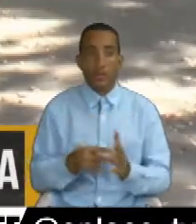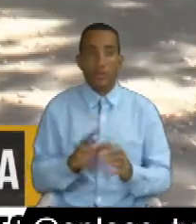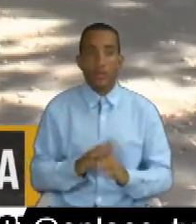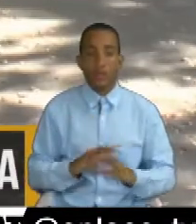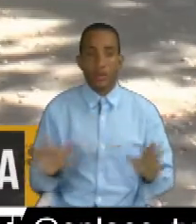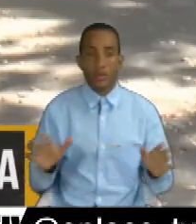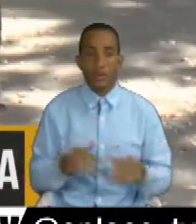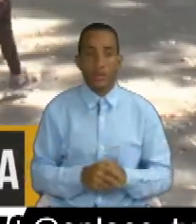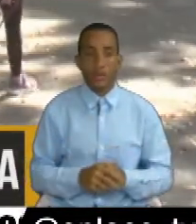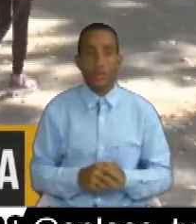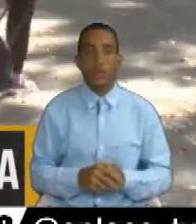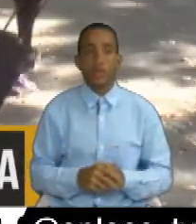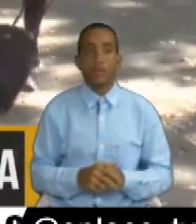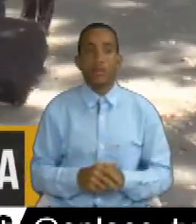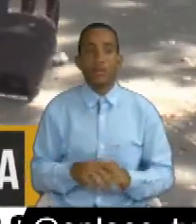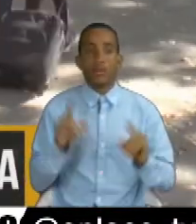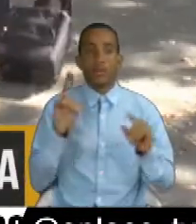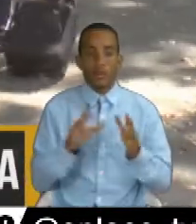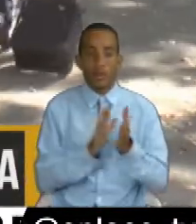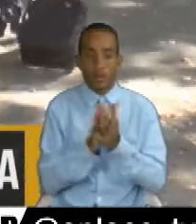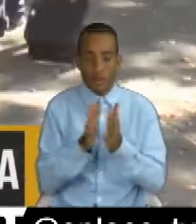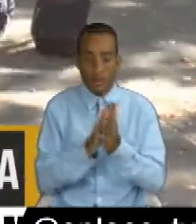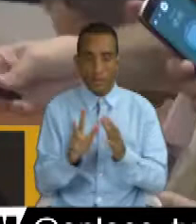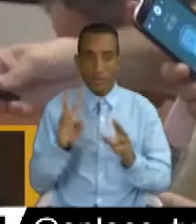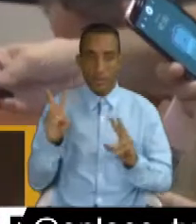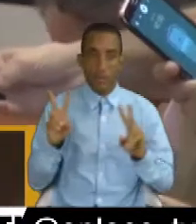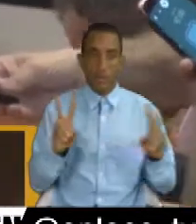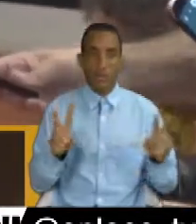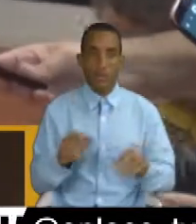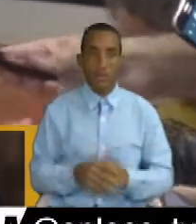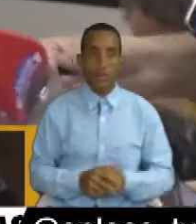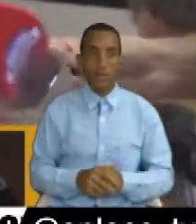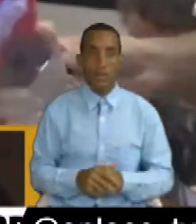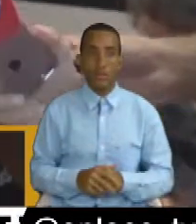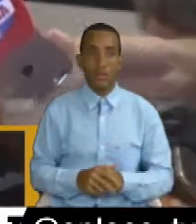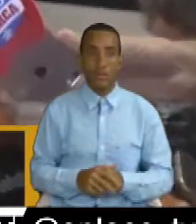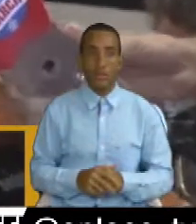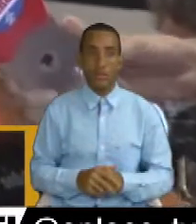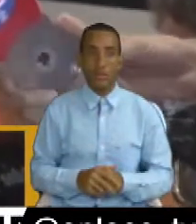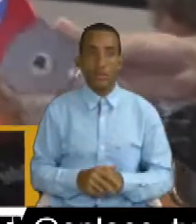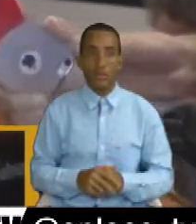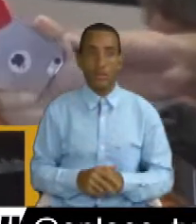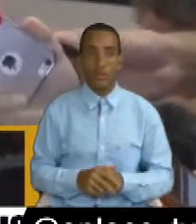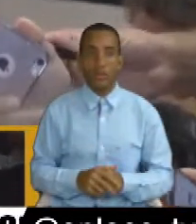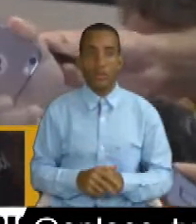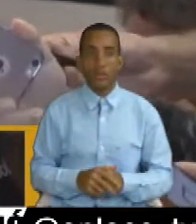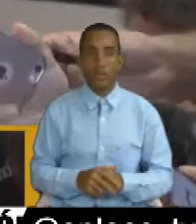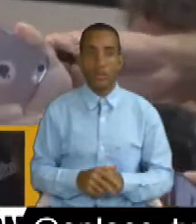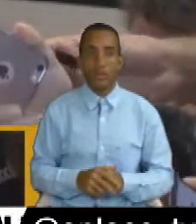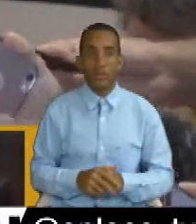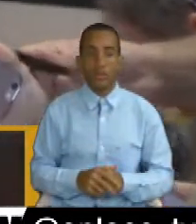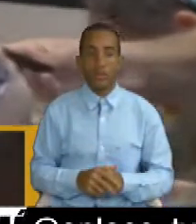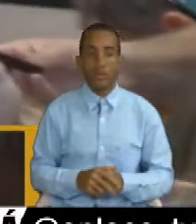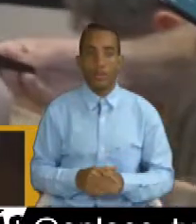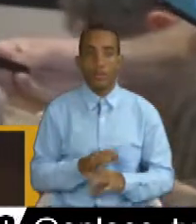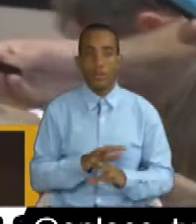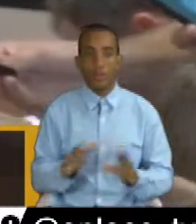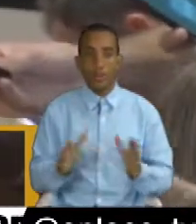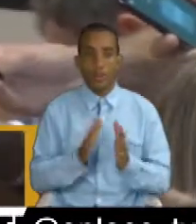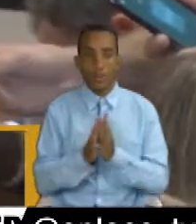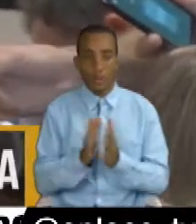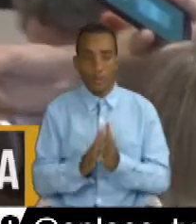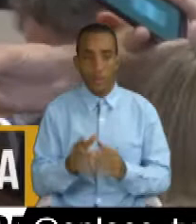este compromiso y que terminó empatado a dos tantos. No, estoy feliz de estar aquí y lo intento demostrar cada día que